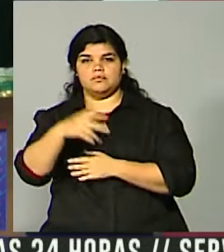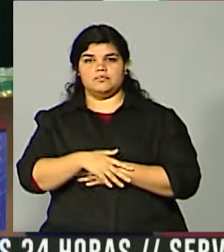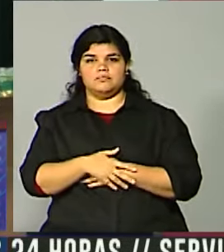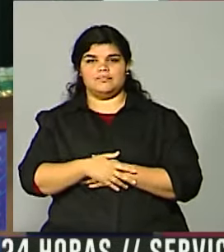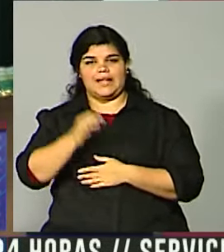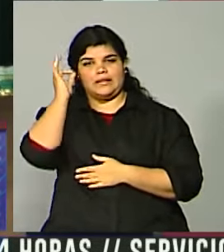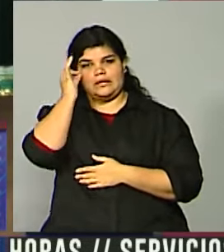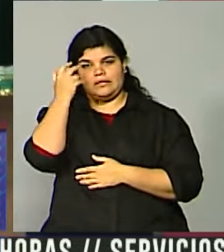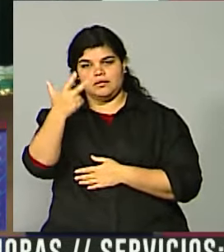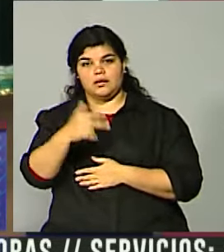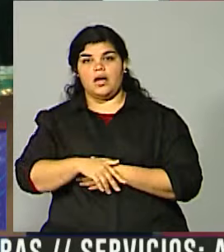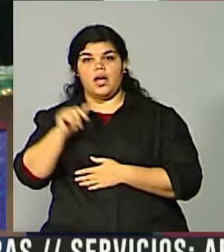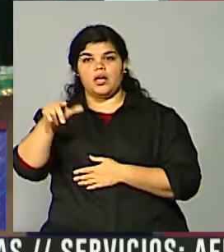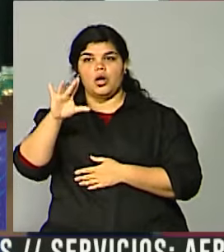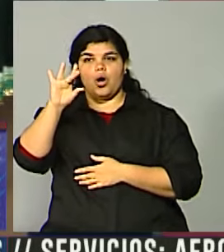OPDEFO